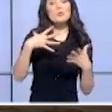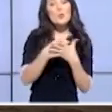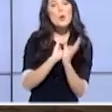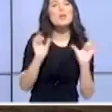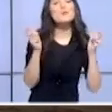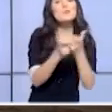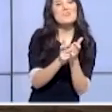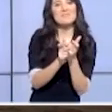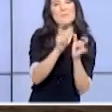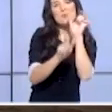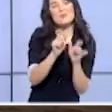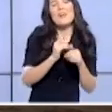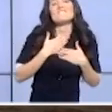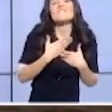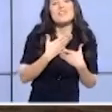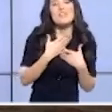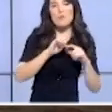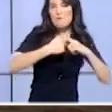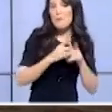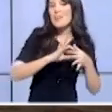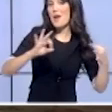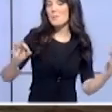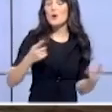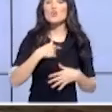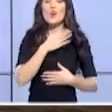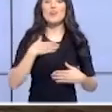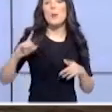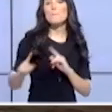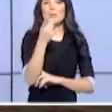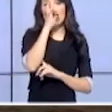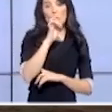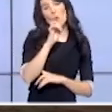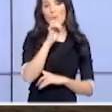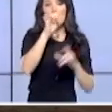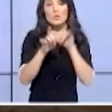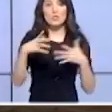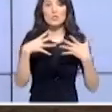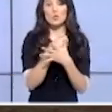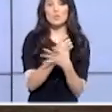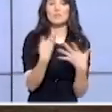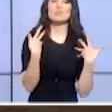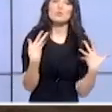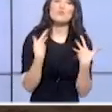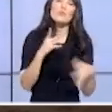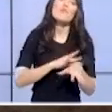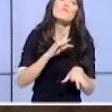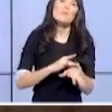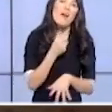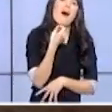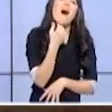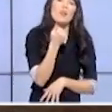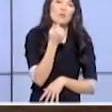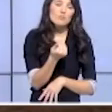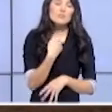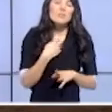nos reunimos con nuestros seres queridos Quiero que mi primer recuerdo sea para todas las personas que sufren